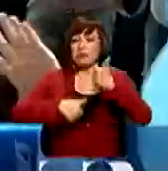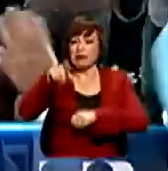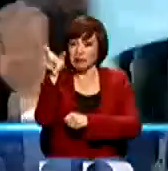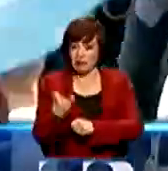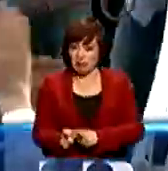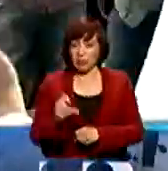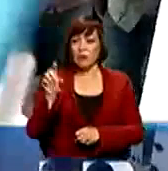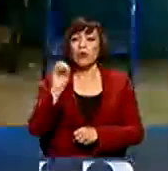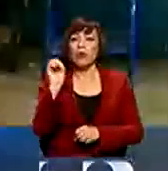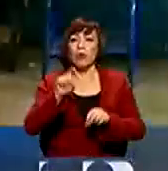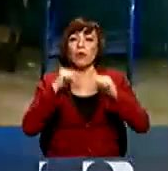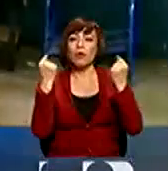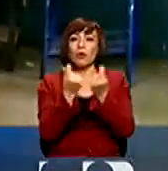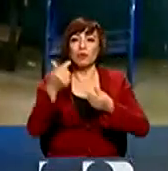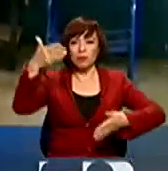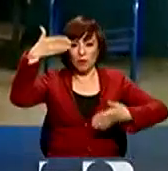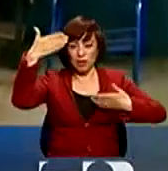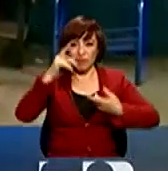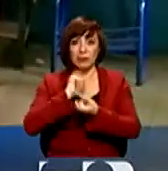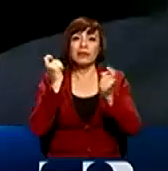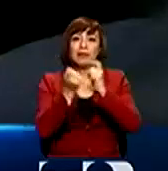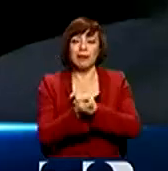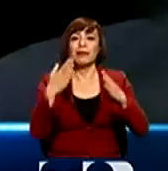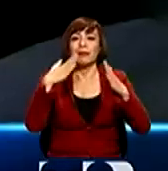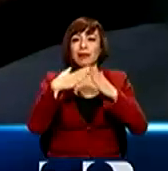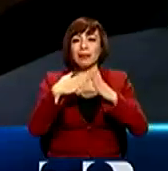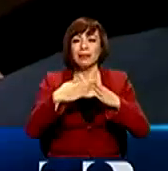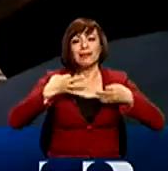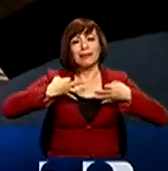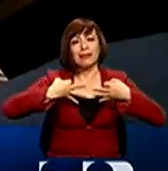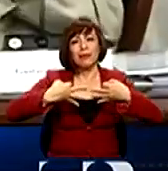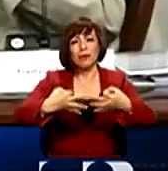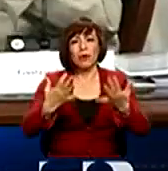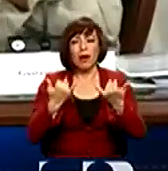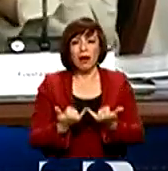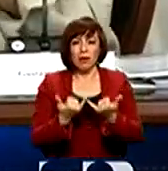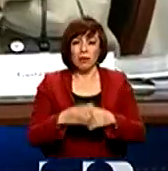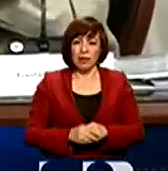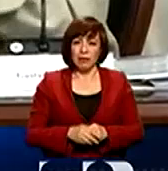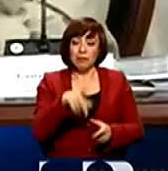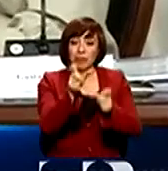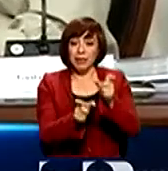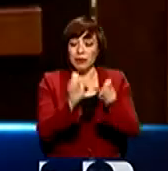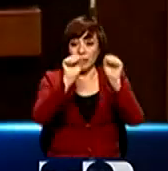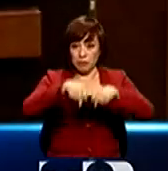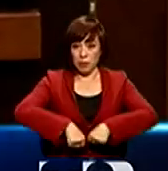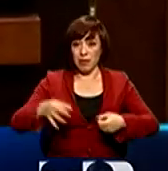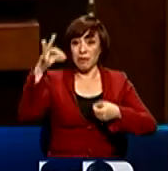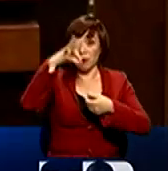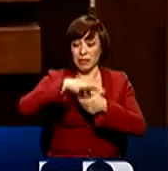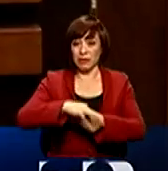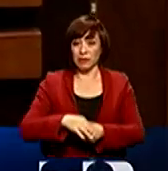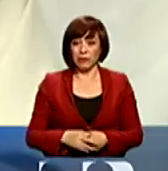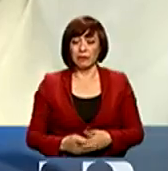político a través del cambio de domicilio, demoró el cierre del registro electoral que estaba previsto para la tarde de